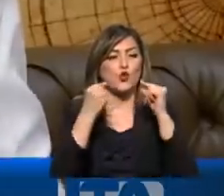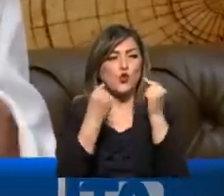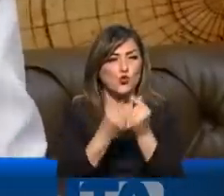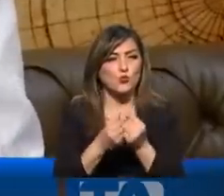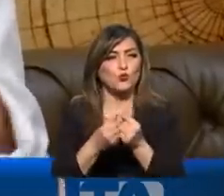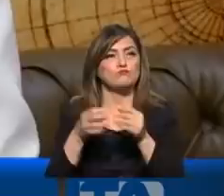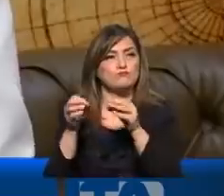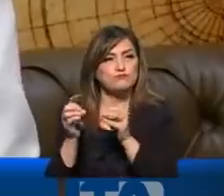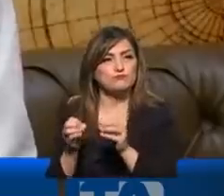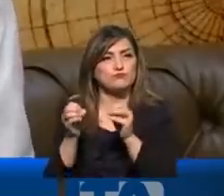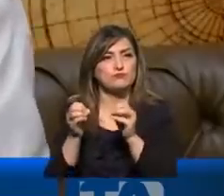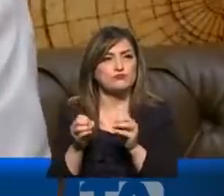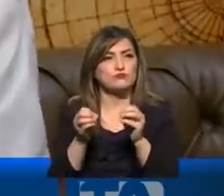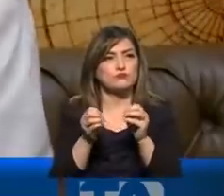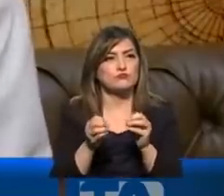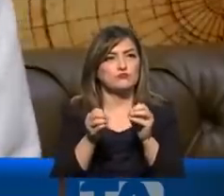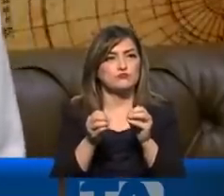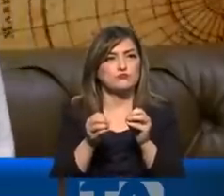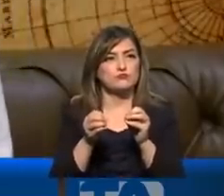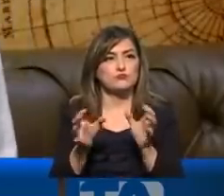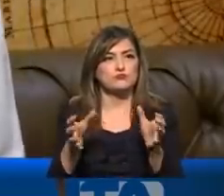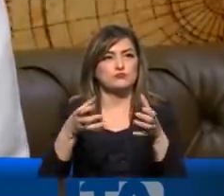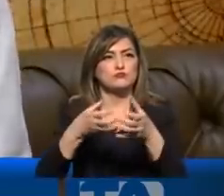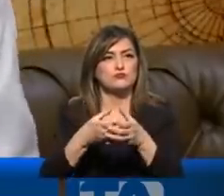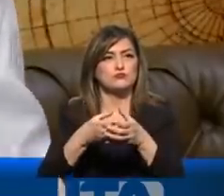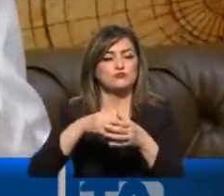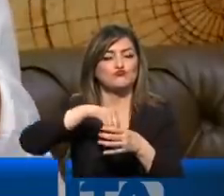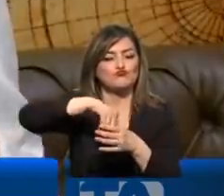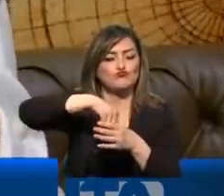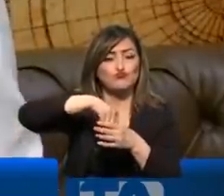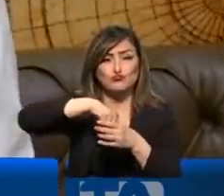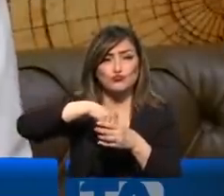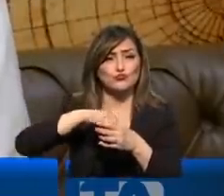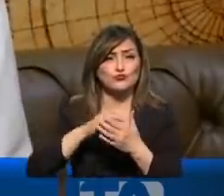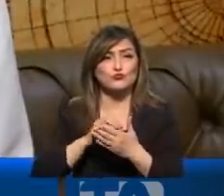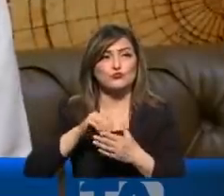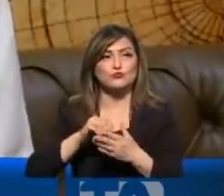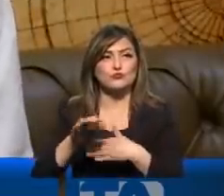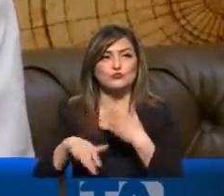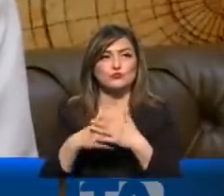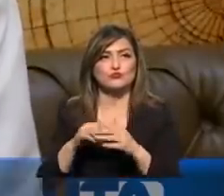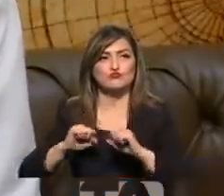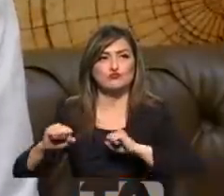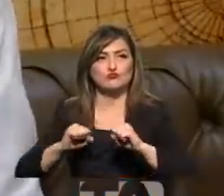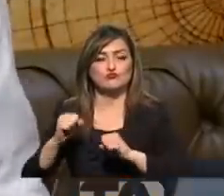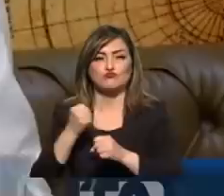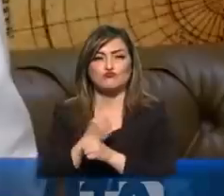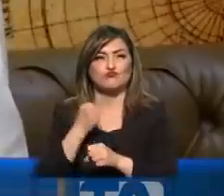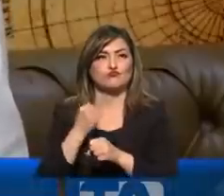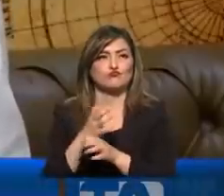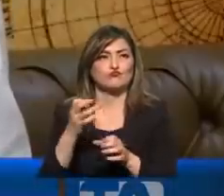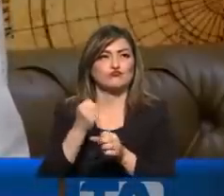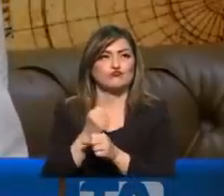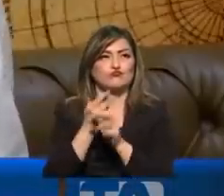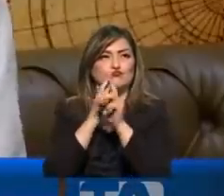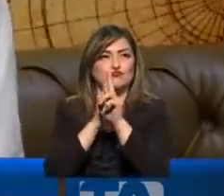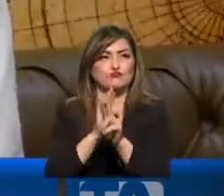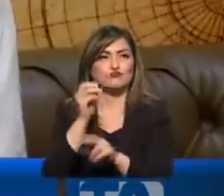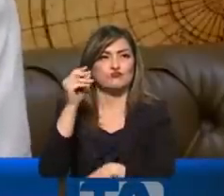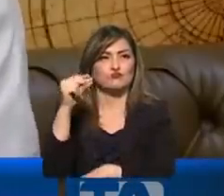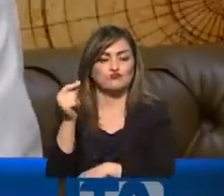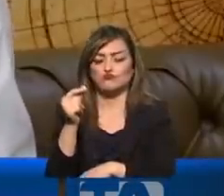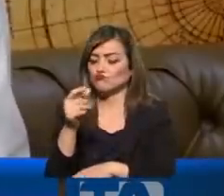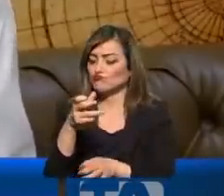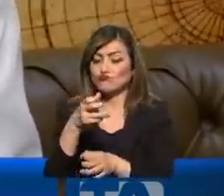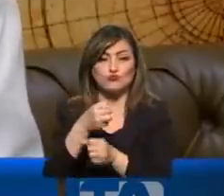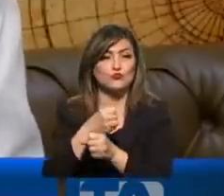organizar para hacer un pool de recursos, es decir, se hará lo que se tenga que hacer. Es muy importante que el resultado sea rápido y